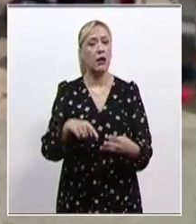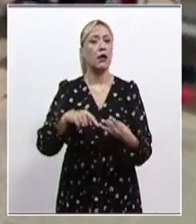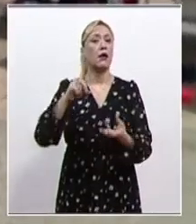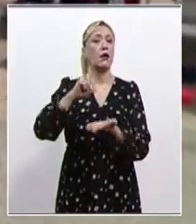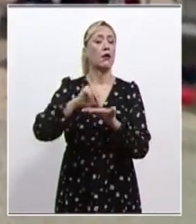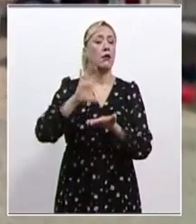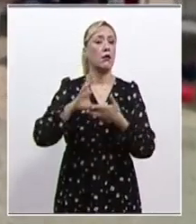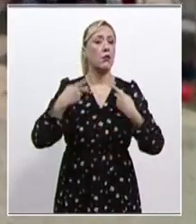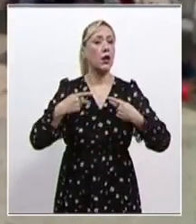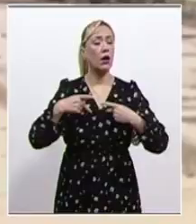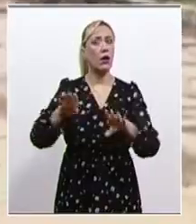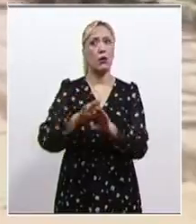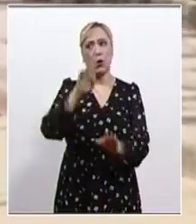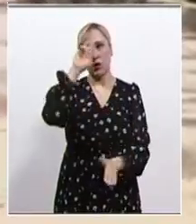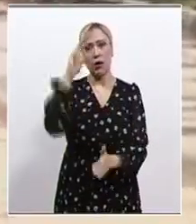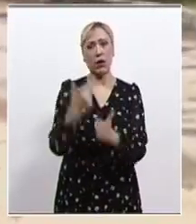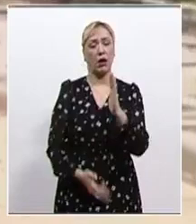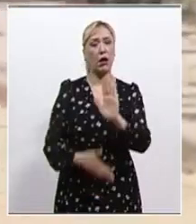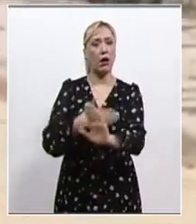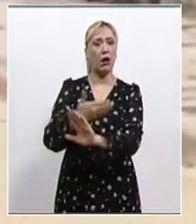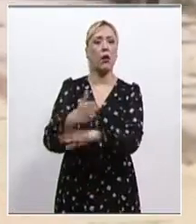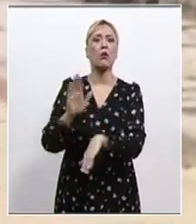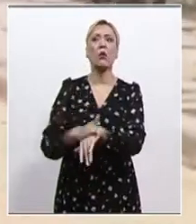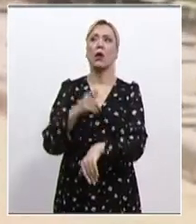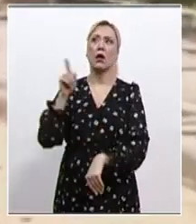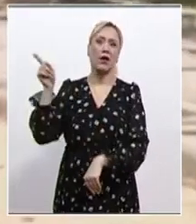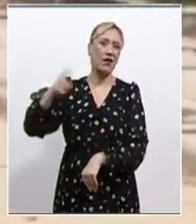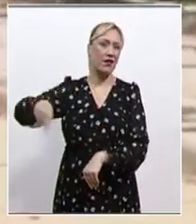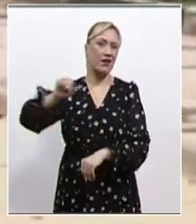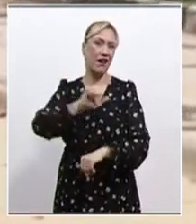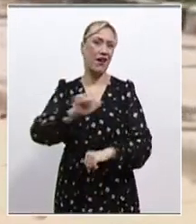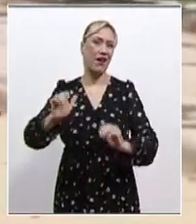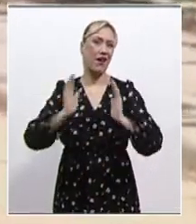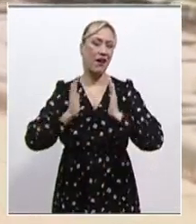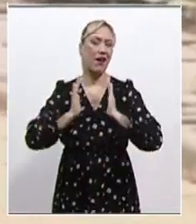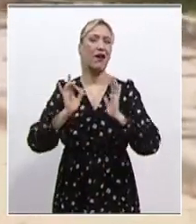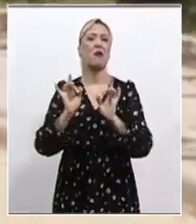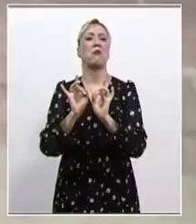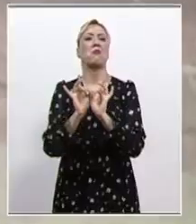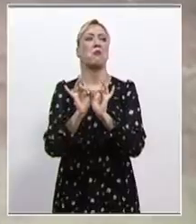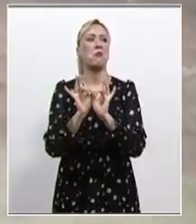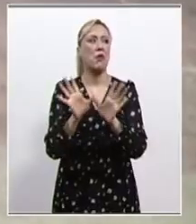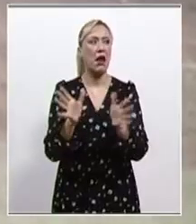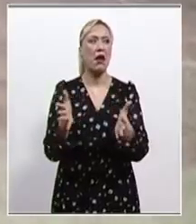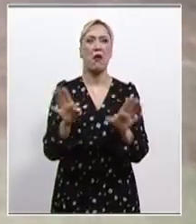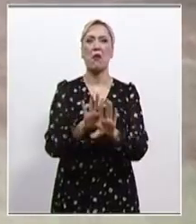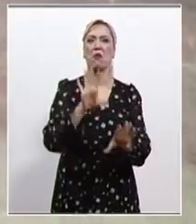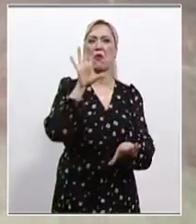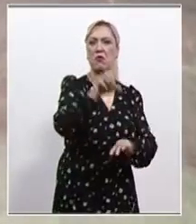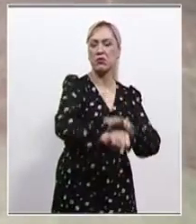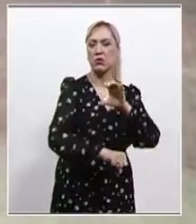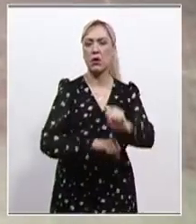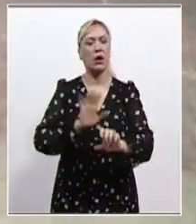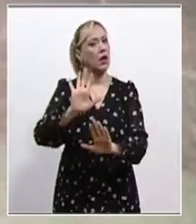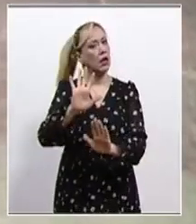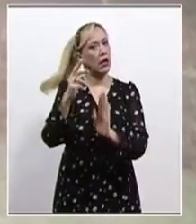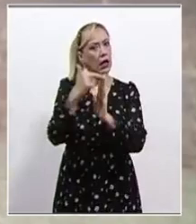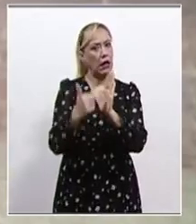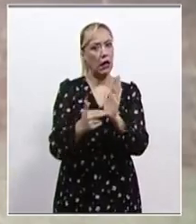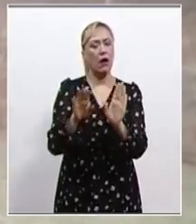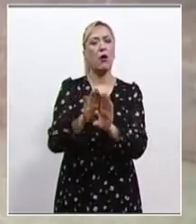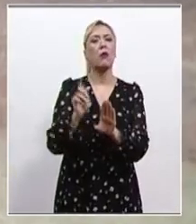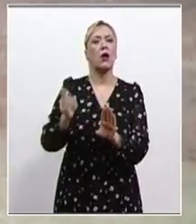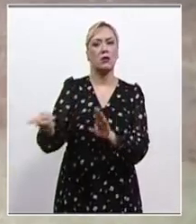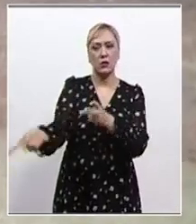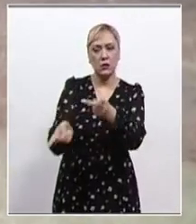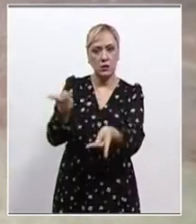afectaban directamente al regular su intervención en procedimientos en materia de justicia militar. También invalidó disposiciones que permitían